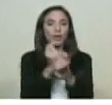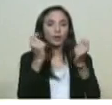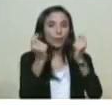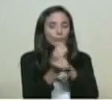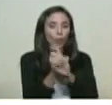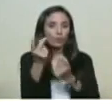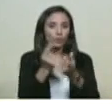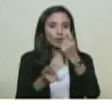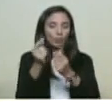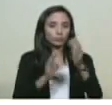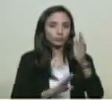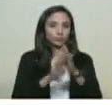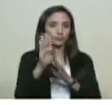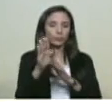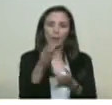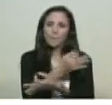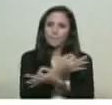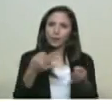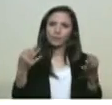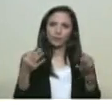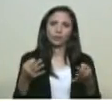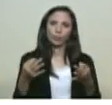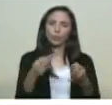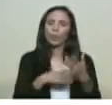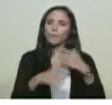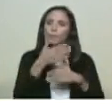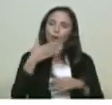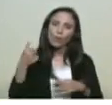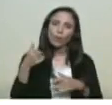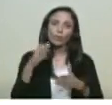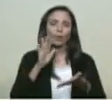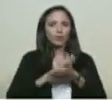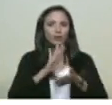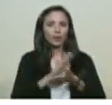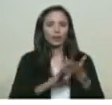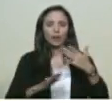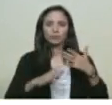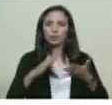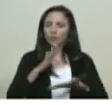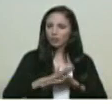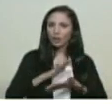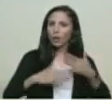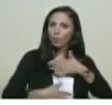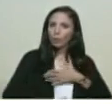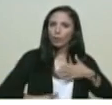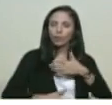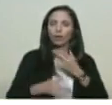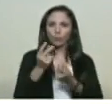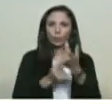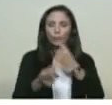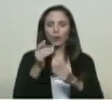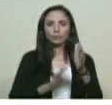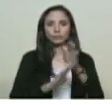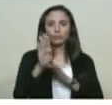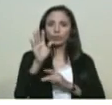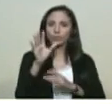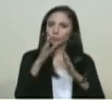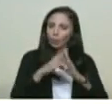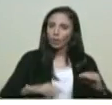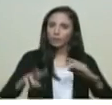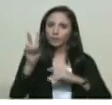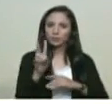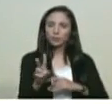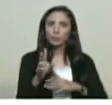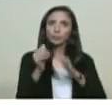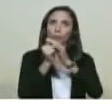monetaria sea exitosa para bien de la estabilidad y la felicidad económica de toda Venezuela. Pido